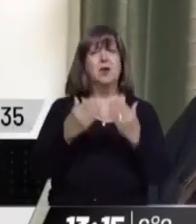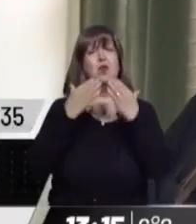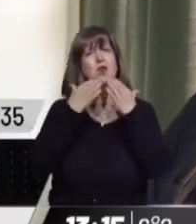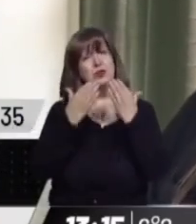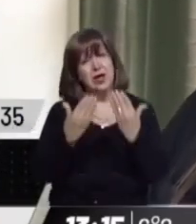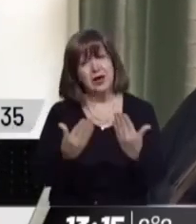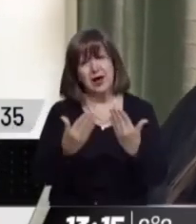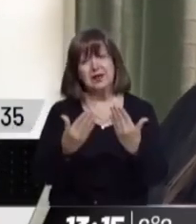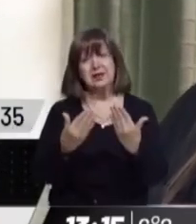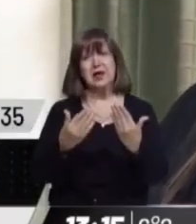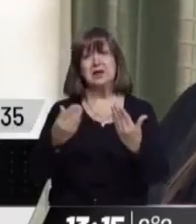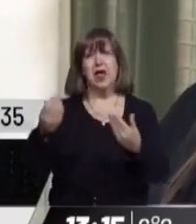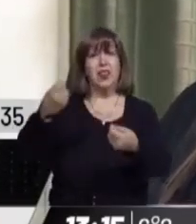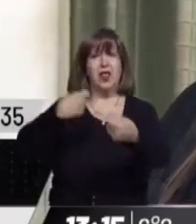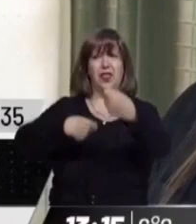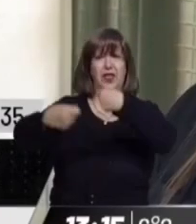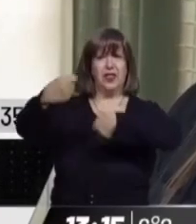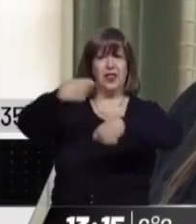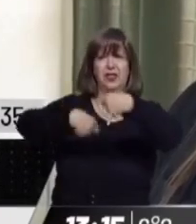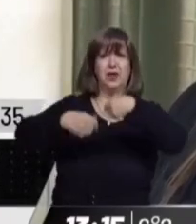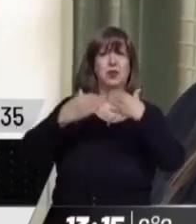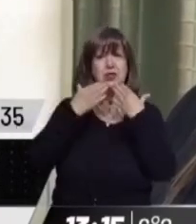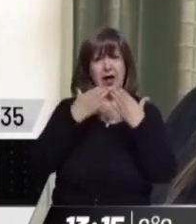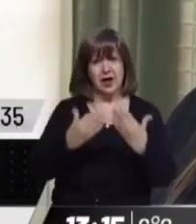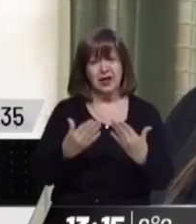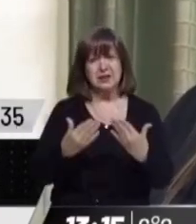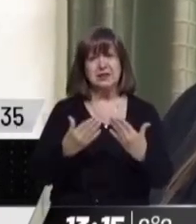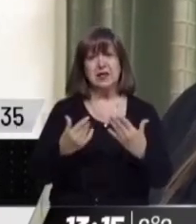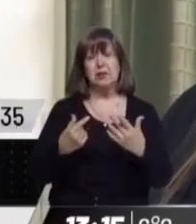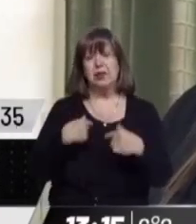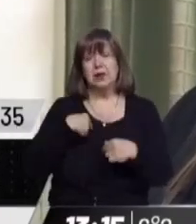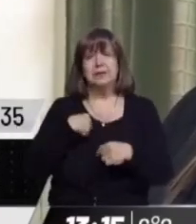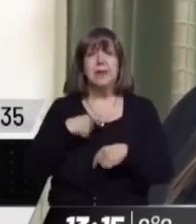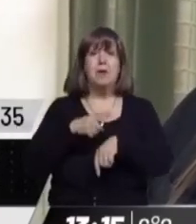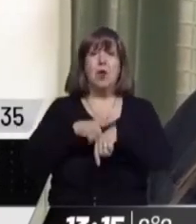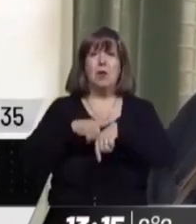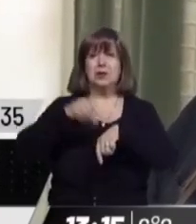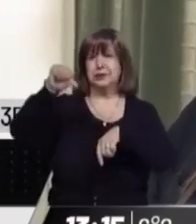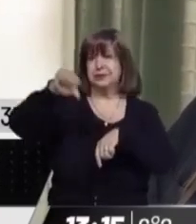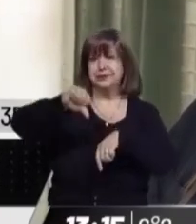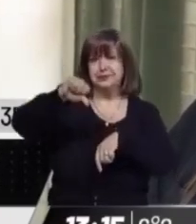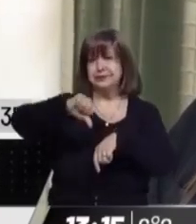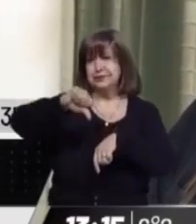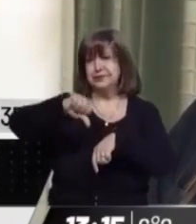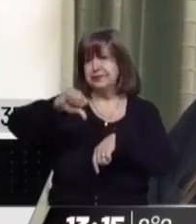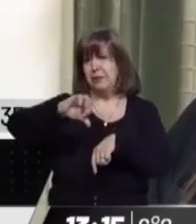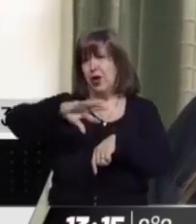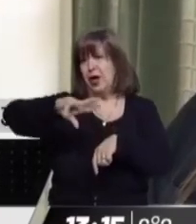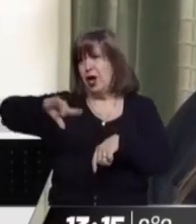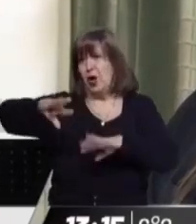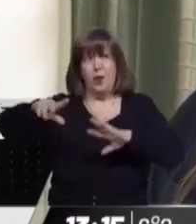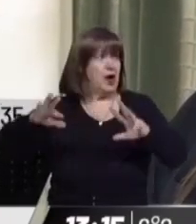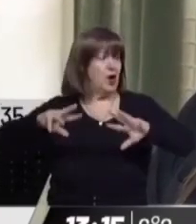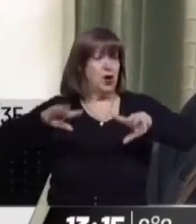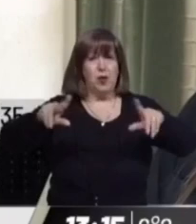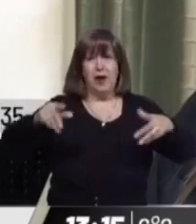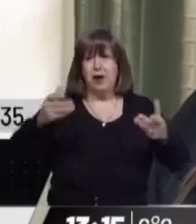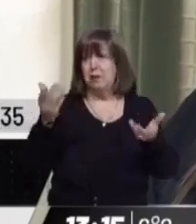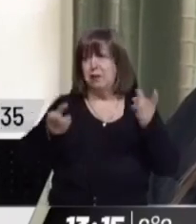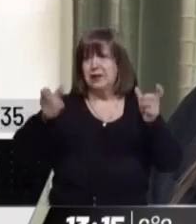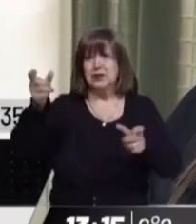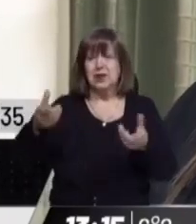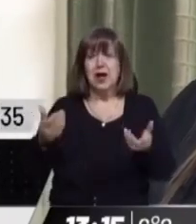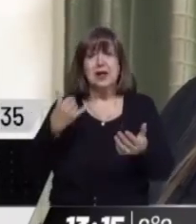la gente que nos ha brindado su apoyo en este mal momento, porque es gente que